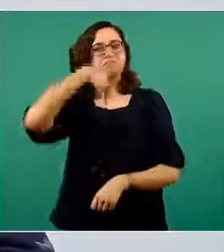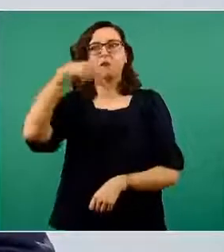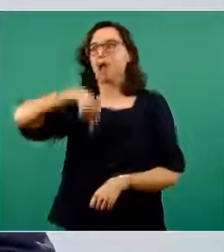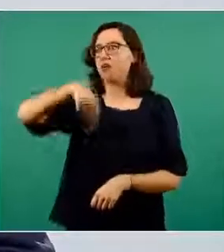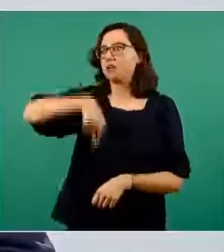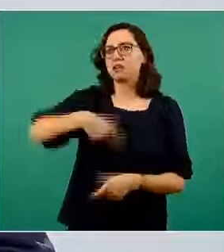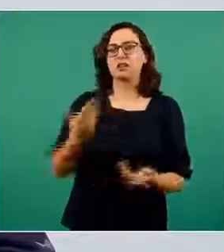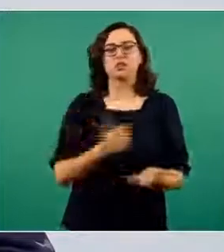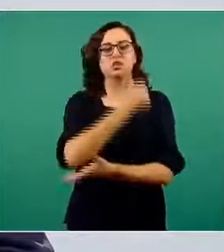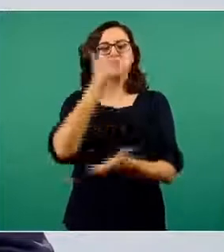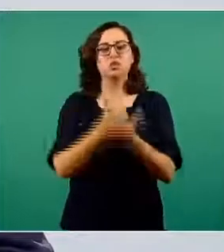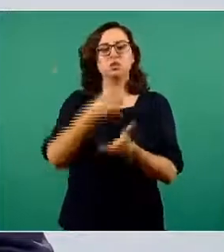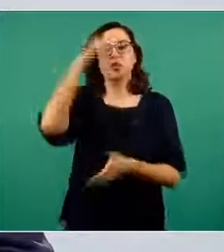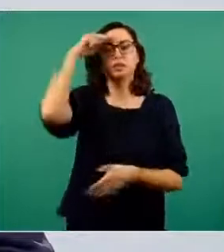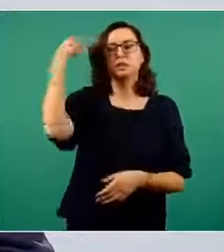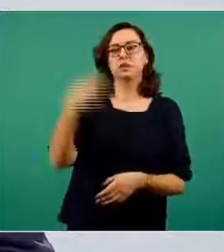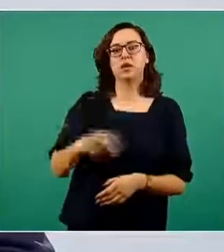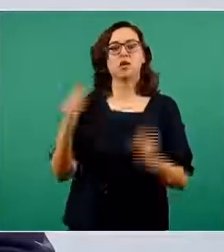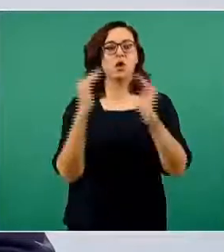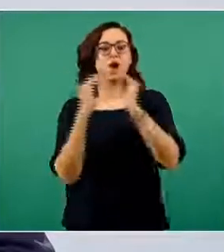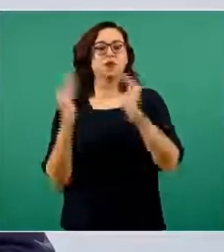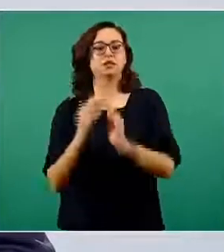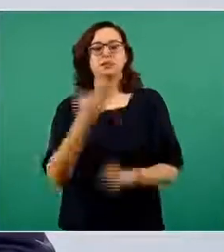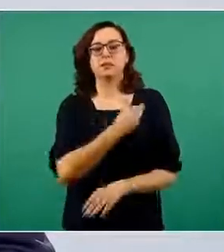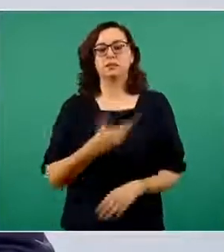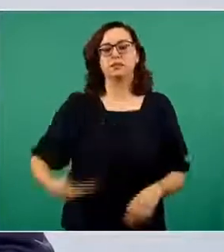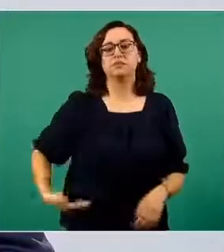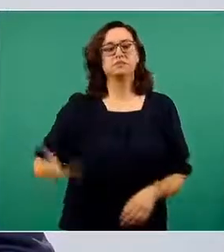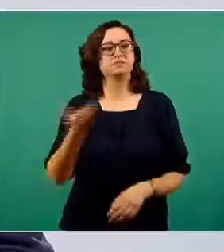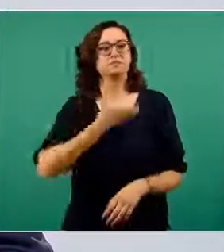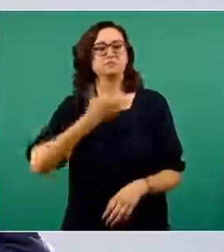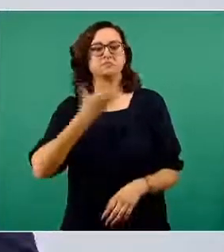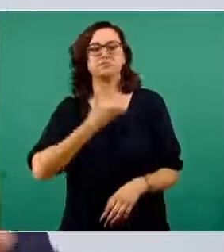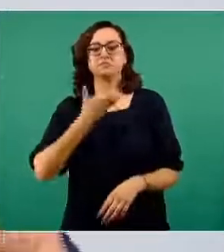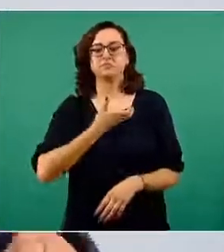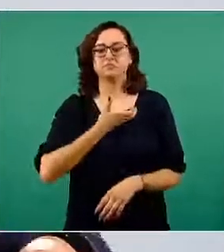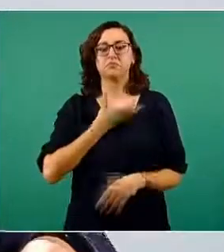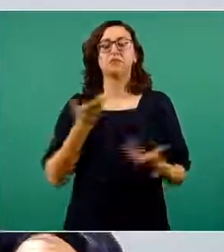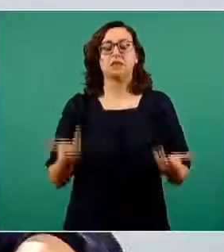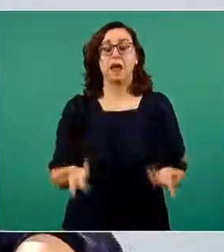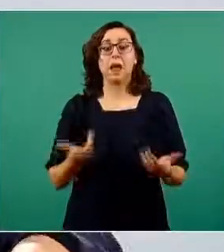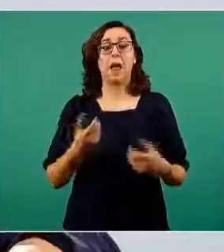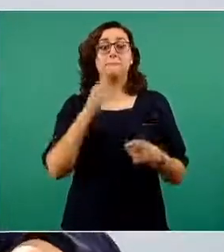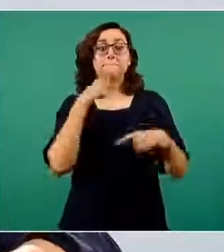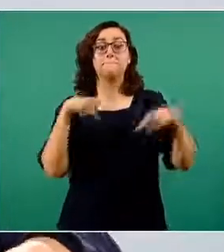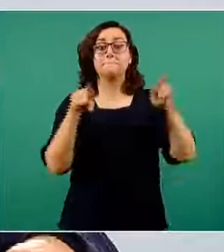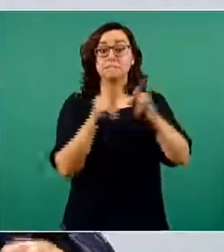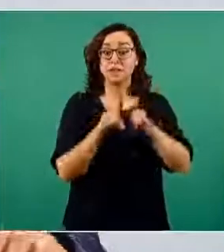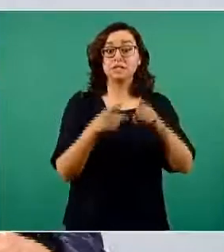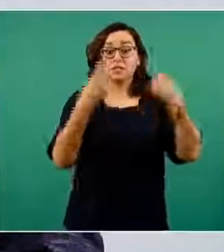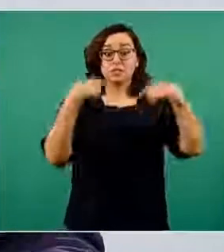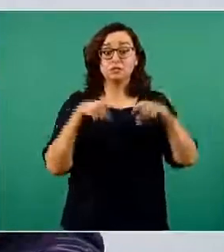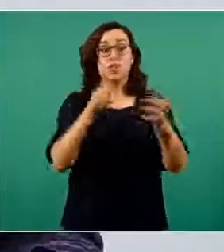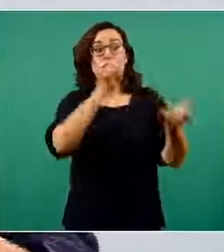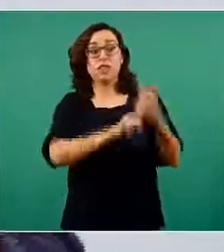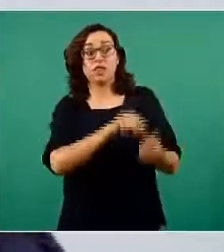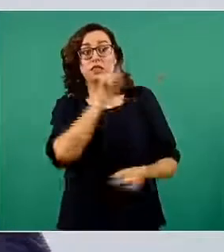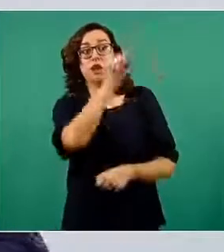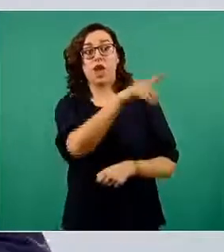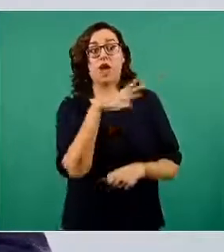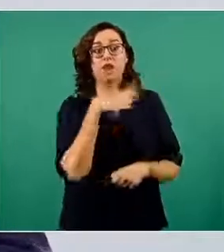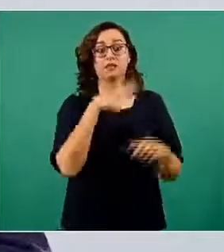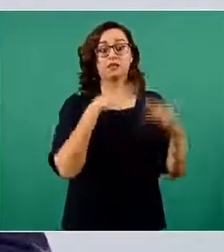en la Ciudad de México. En estos momentos también se encuentra en curso la reunión interinstitucional